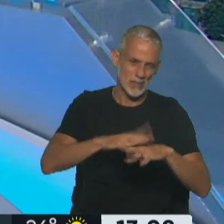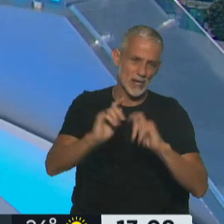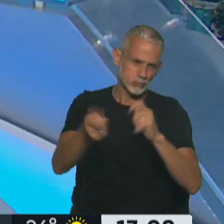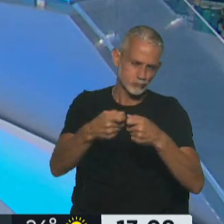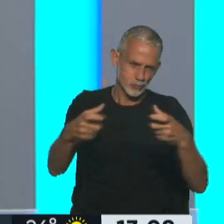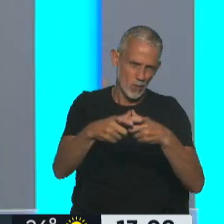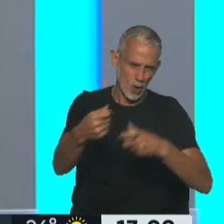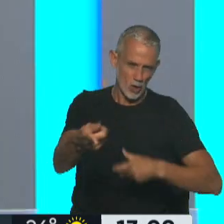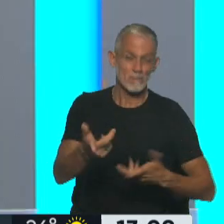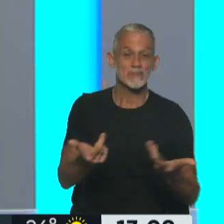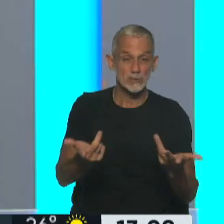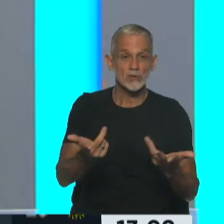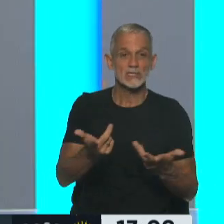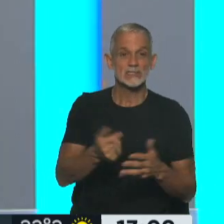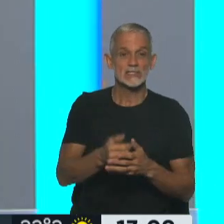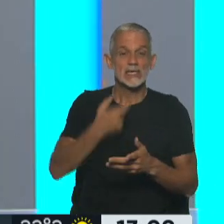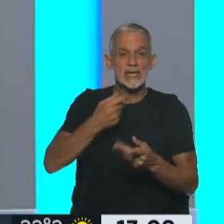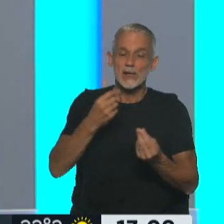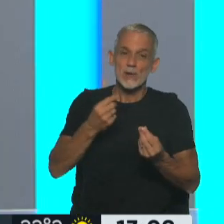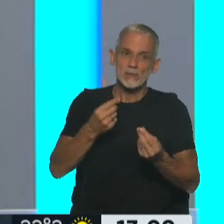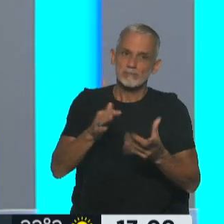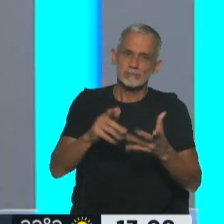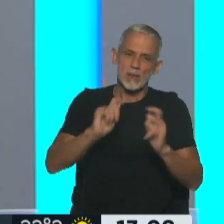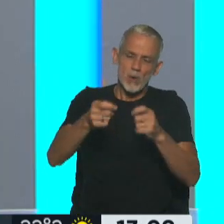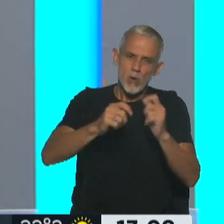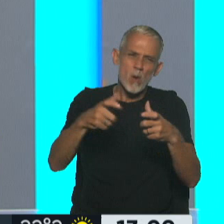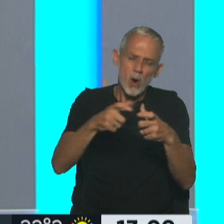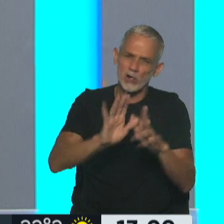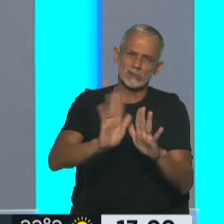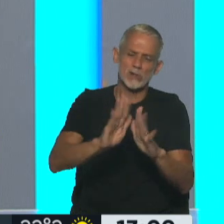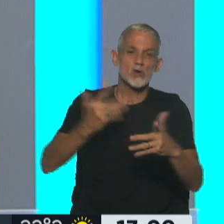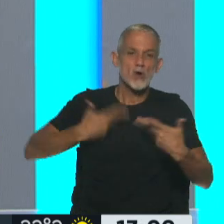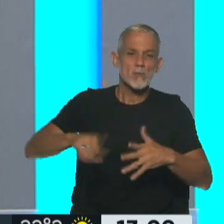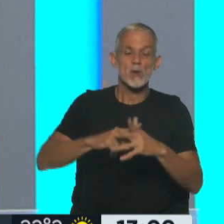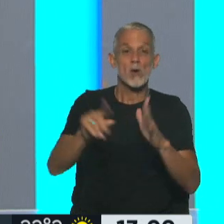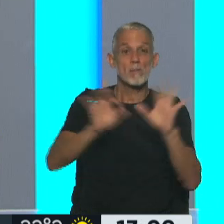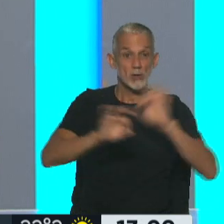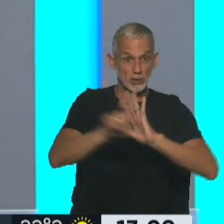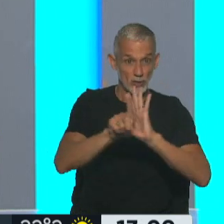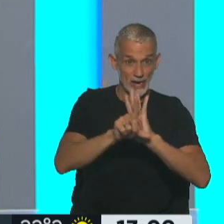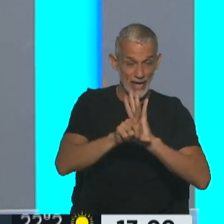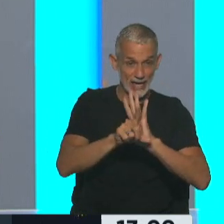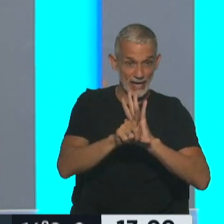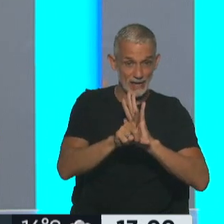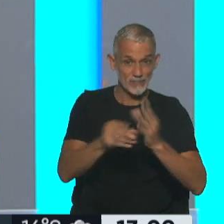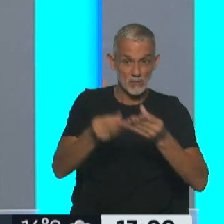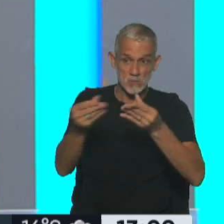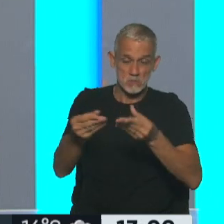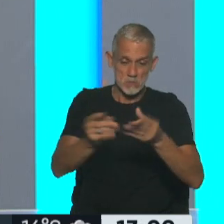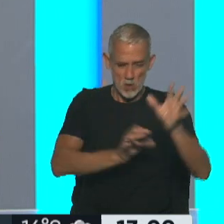Por ende, lo que quieren es que se normalice esa situación a partir de un nuevo proyecto de ley. El nuevo proyecto